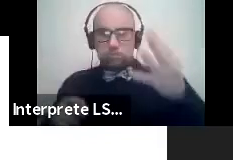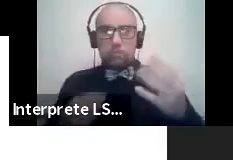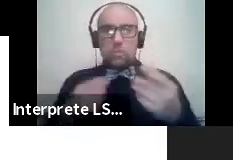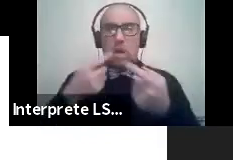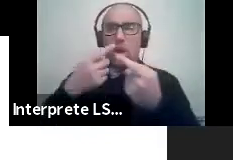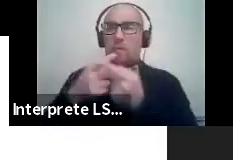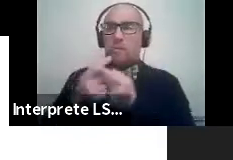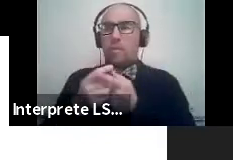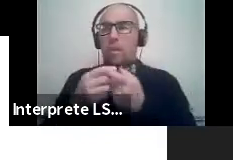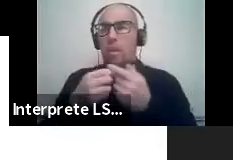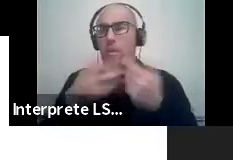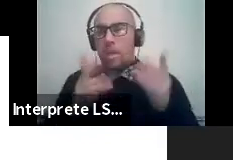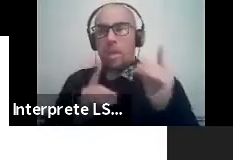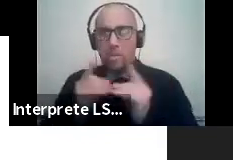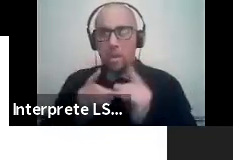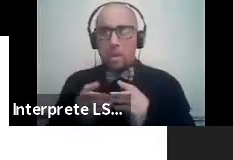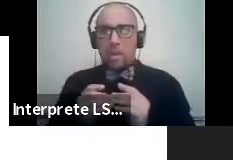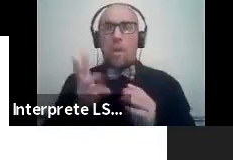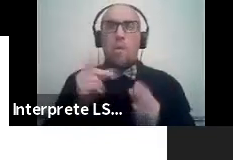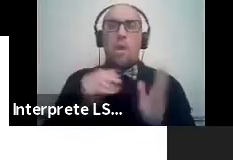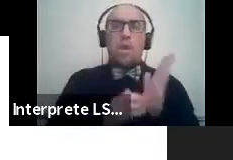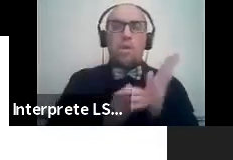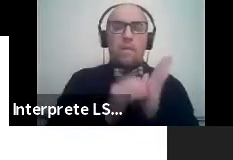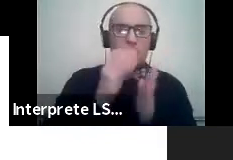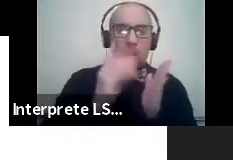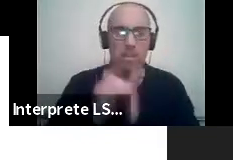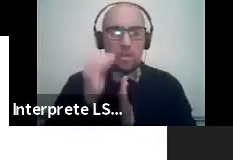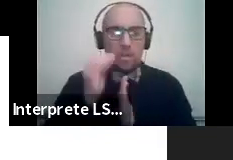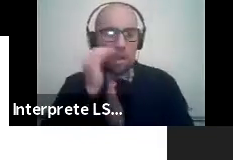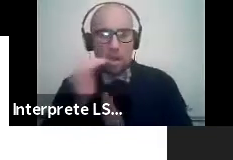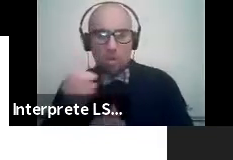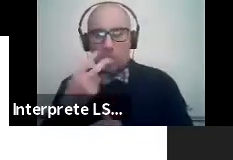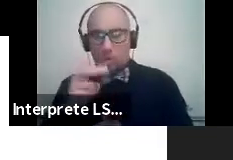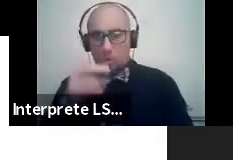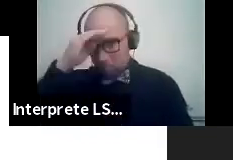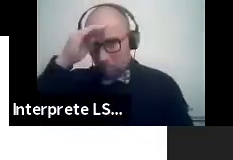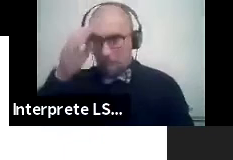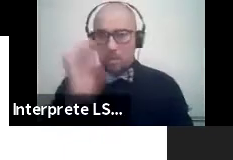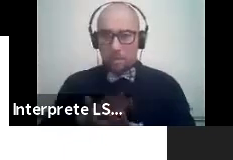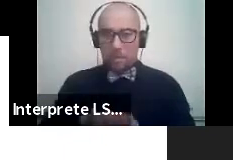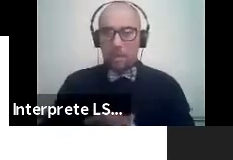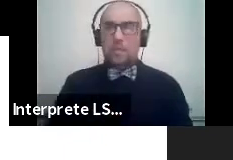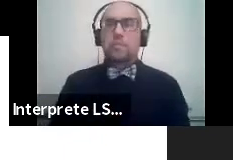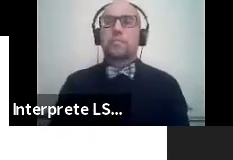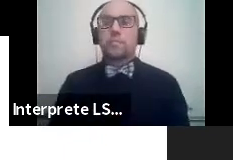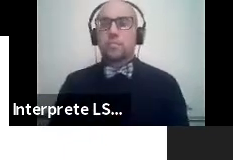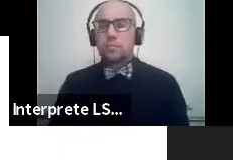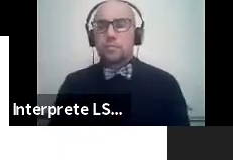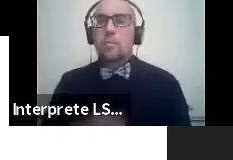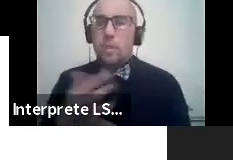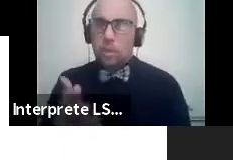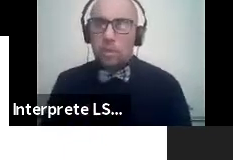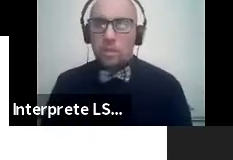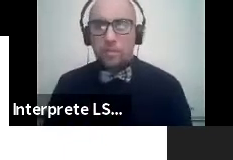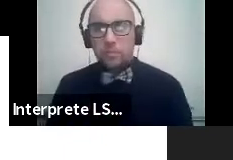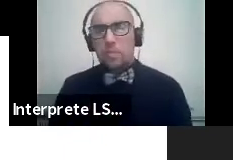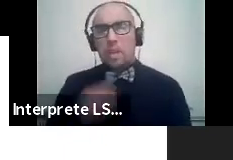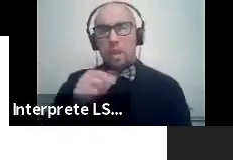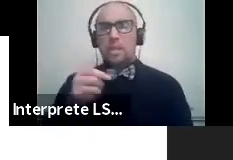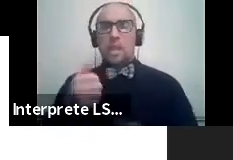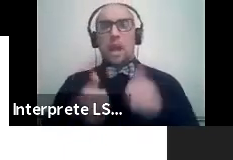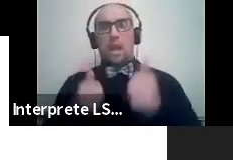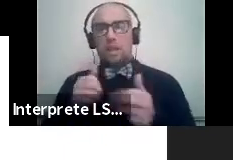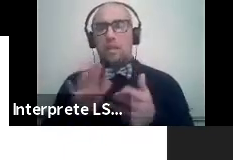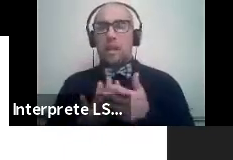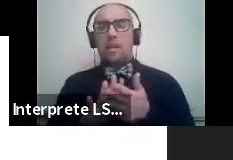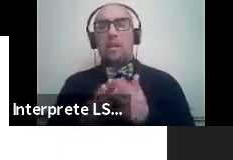distintas, pues dependiendo del nivel del desarrollo de los niños y sus experiencias matemáticas. Y todas estas actividades y